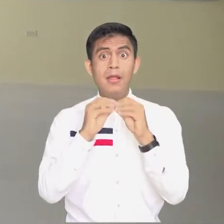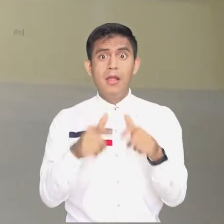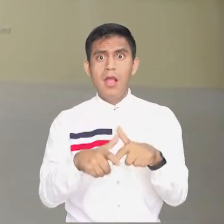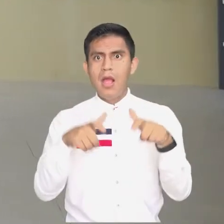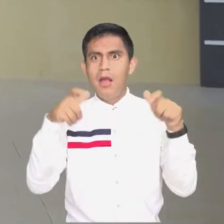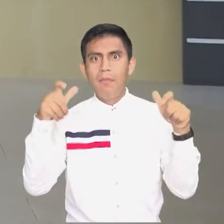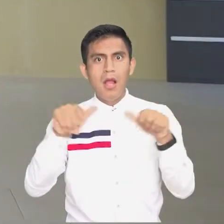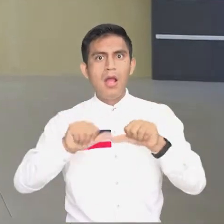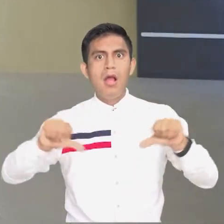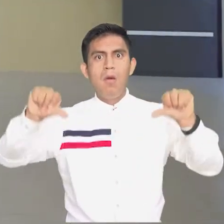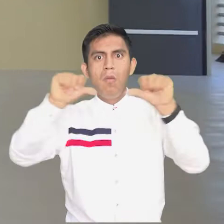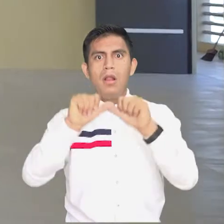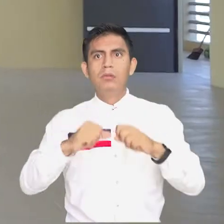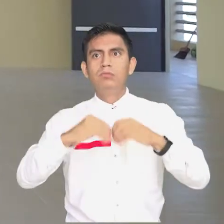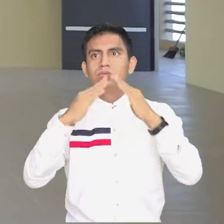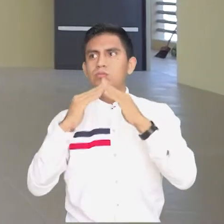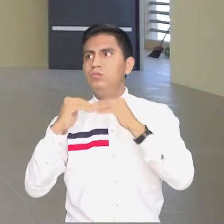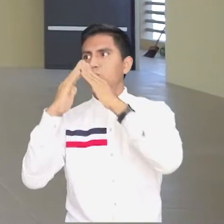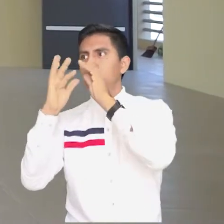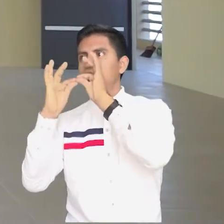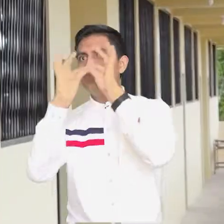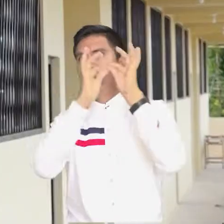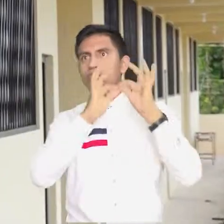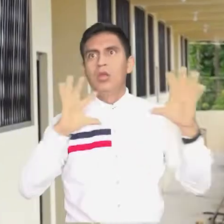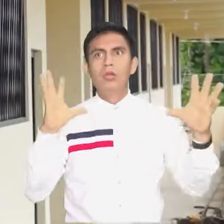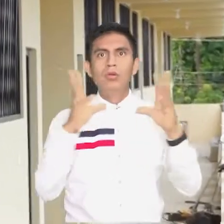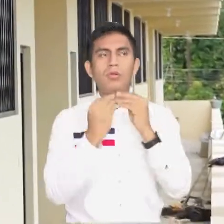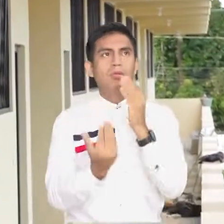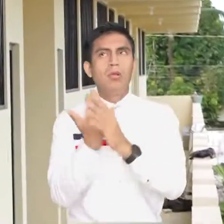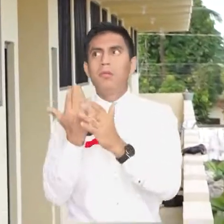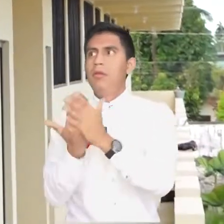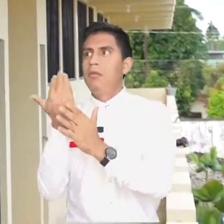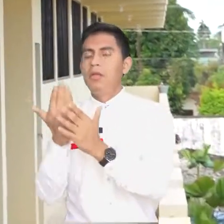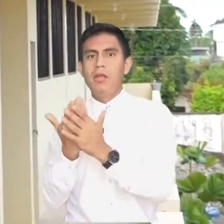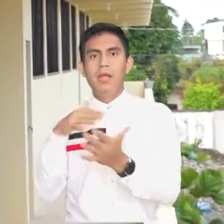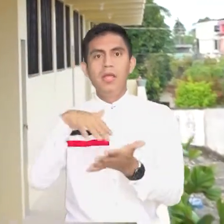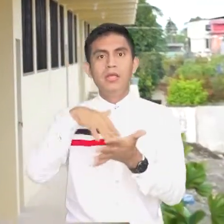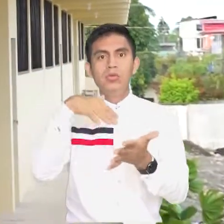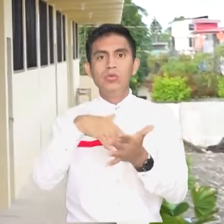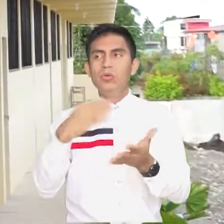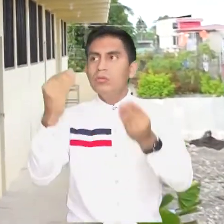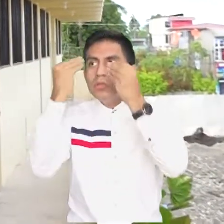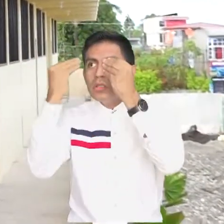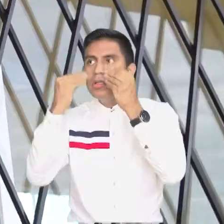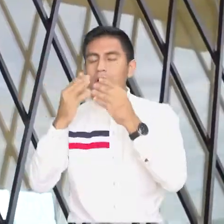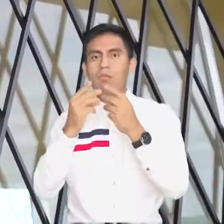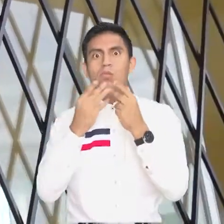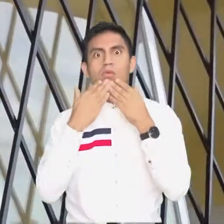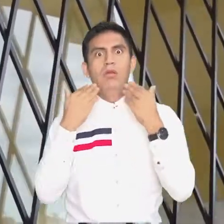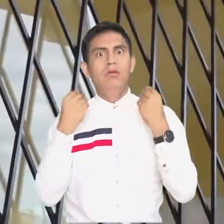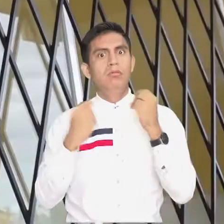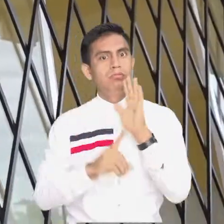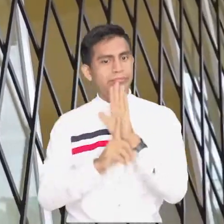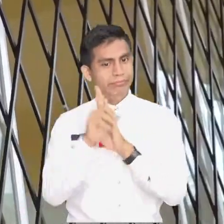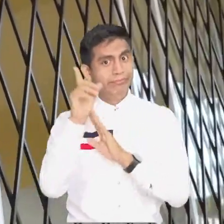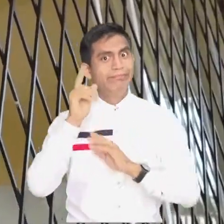está aumentando aulas y tiene mejores calidad de estudio.